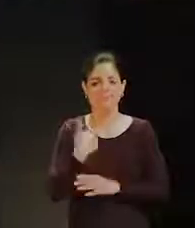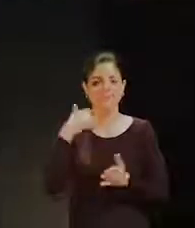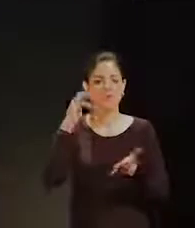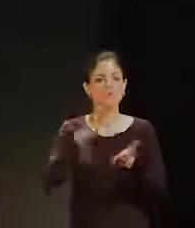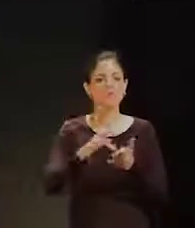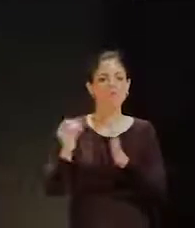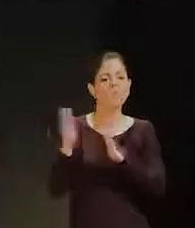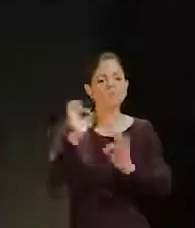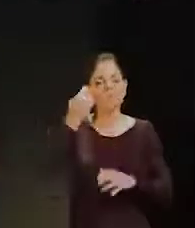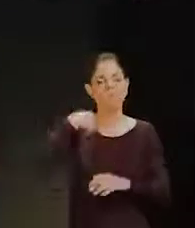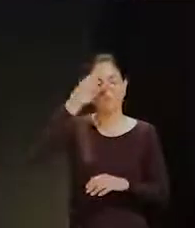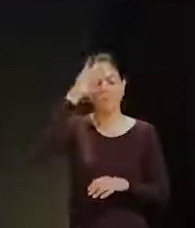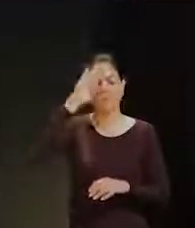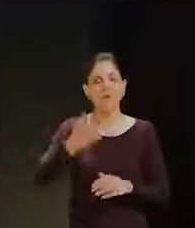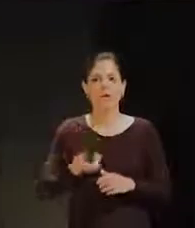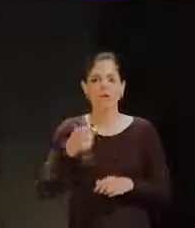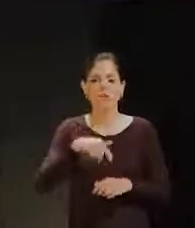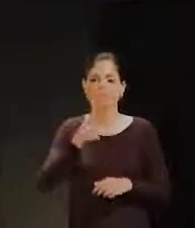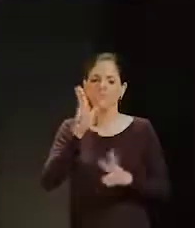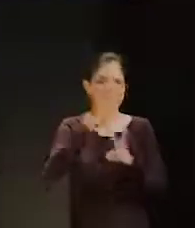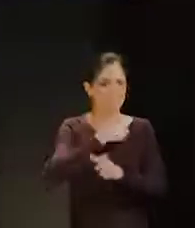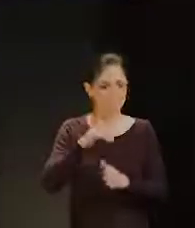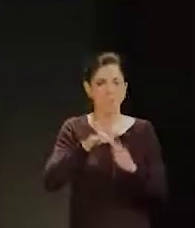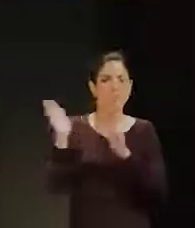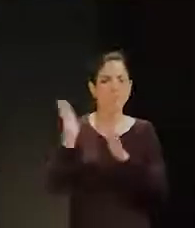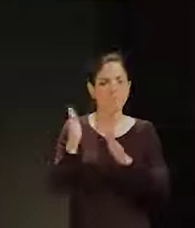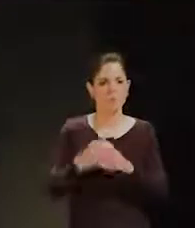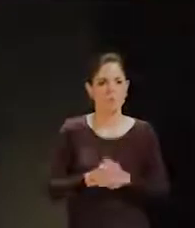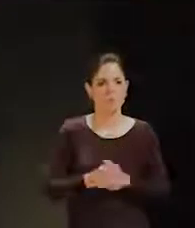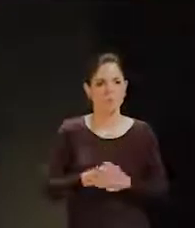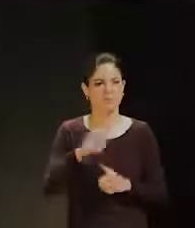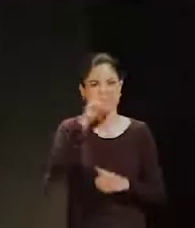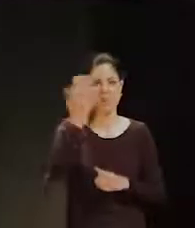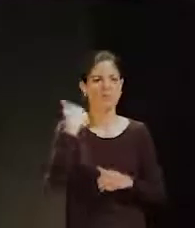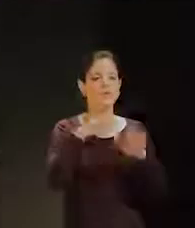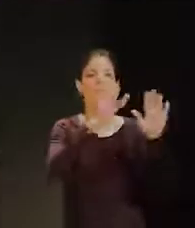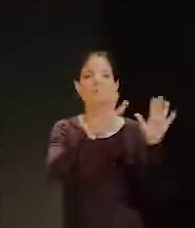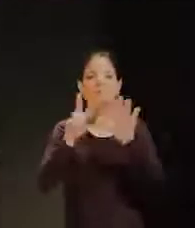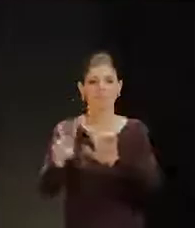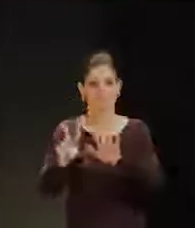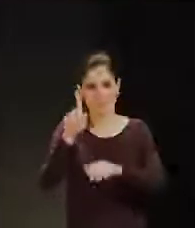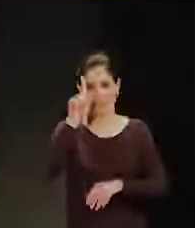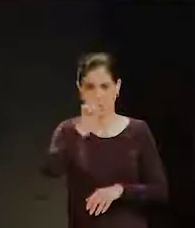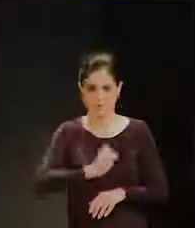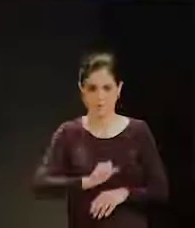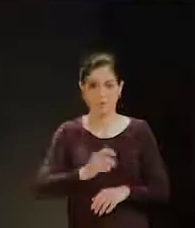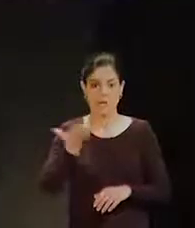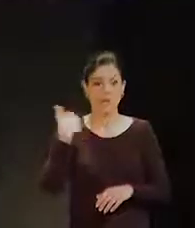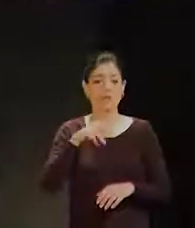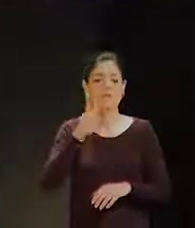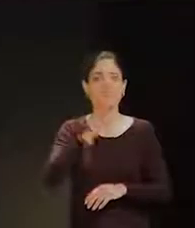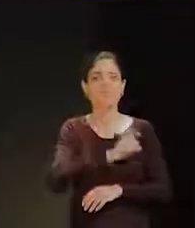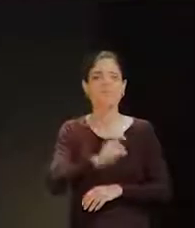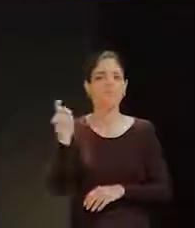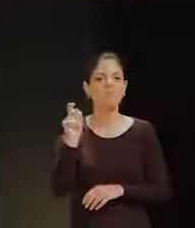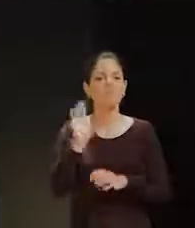naranja moderna en Cuba. Todavía vive, tiene 90. Tiene 97 años, fundador